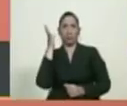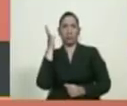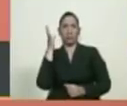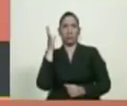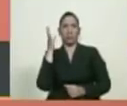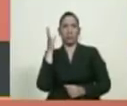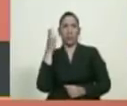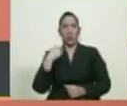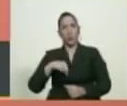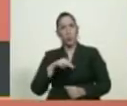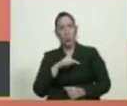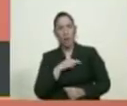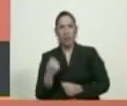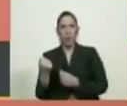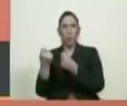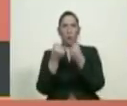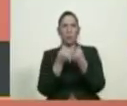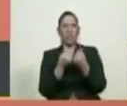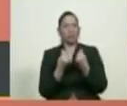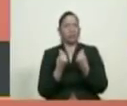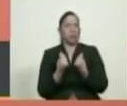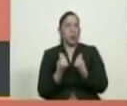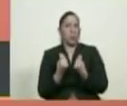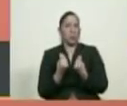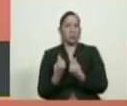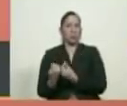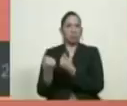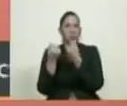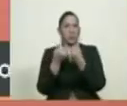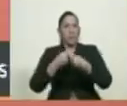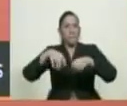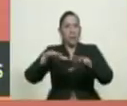de nuestra economía, ¿cómo la van a reactivar de esa manera?